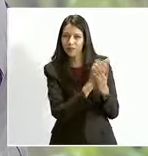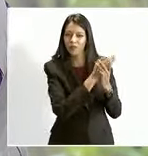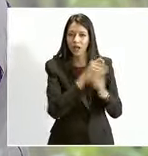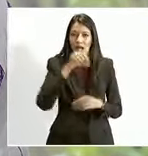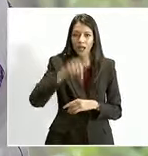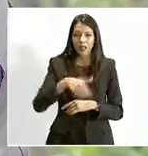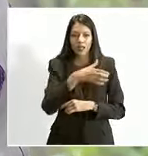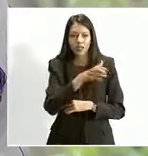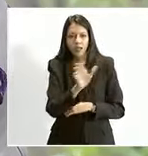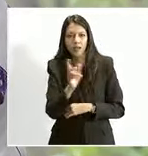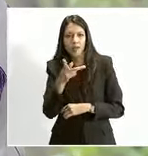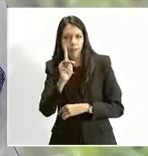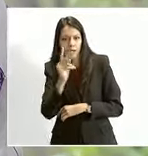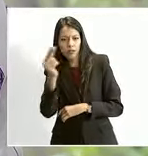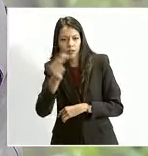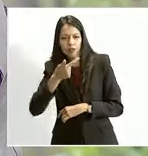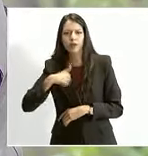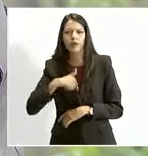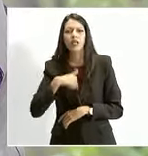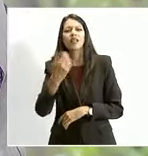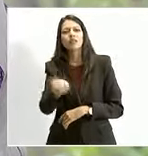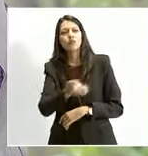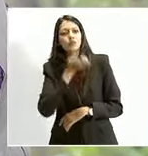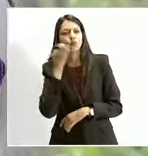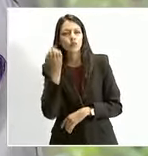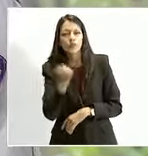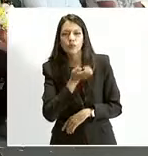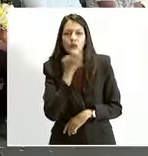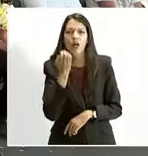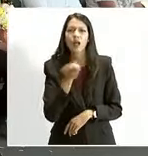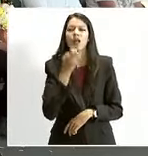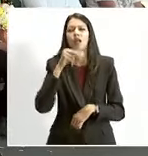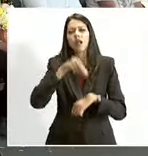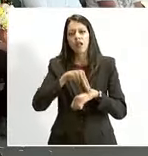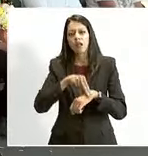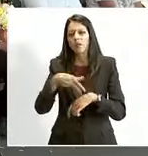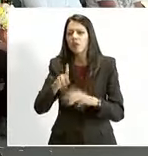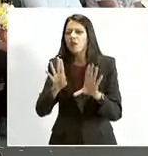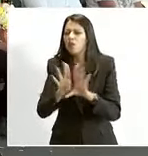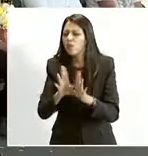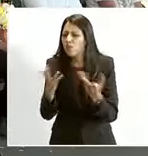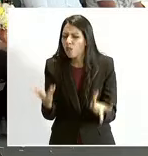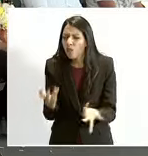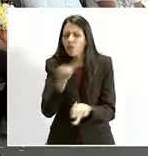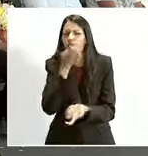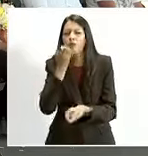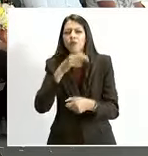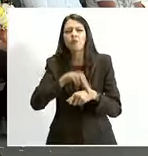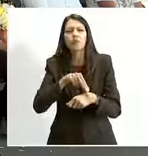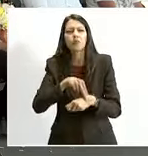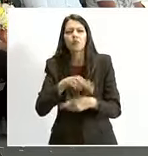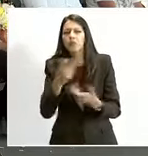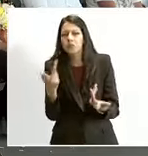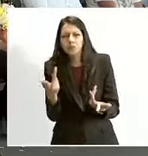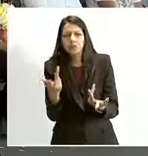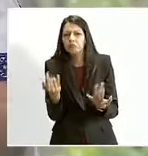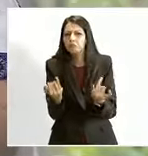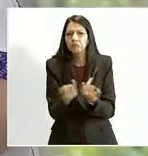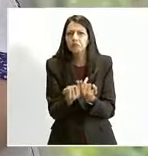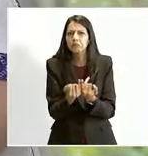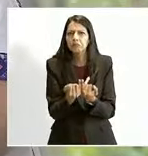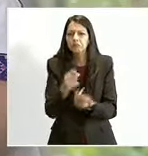necesitamos es una escuela de medicina y yo le dije pero como una escuela de Medicina si no tiene que ver con